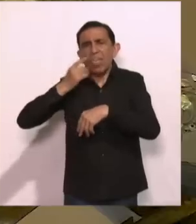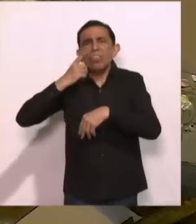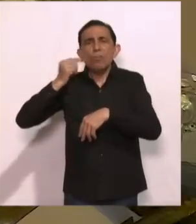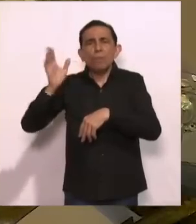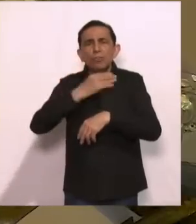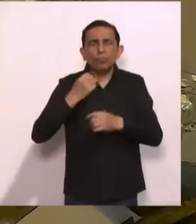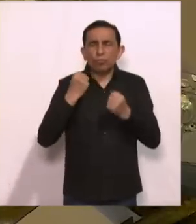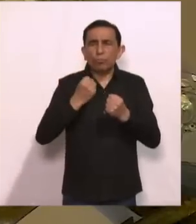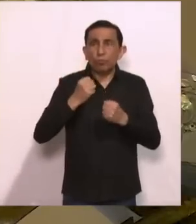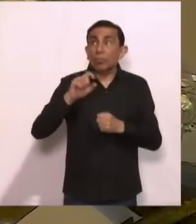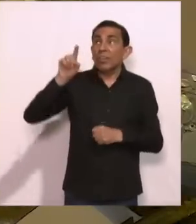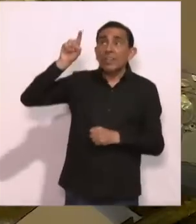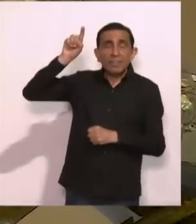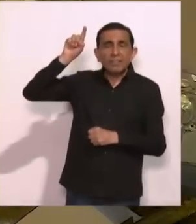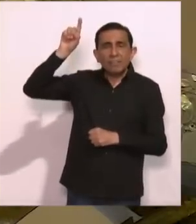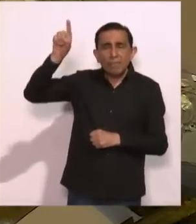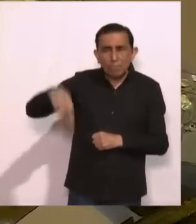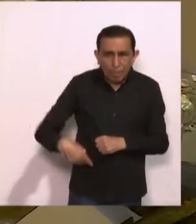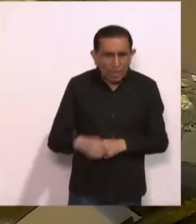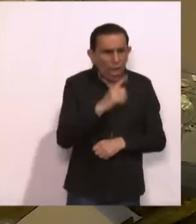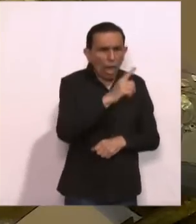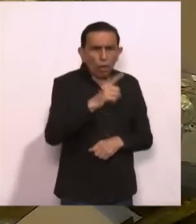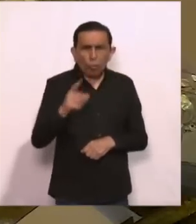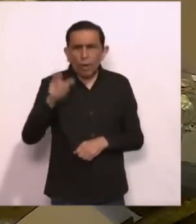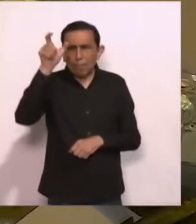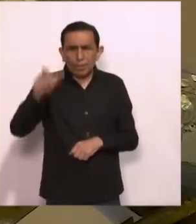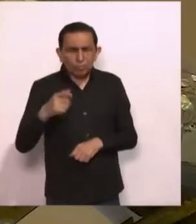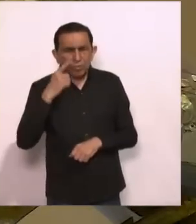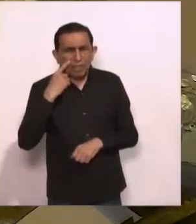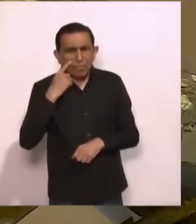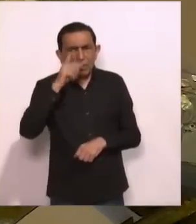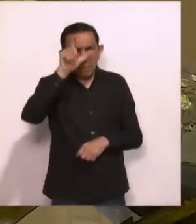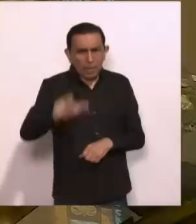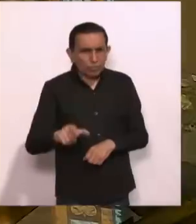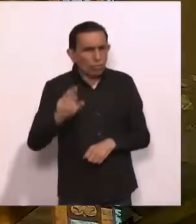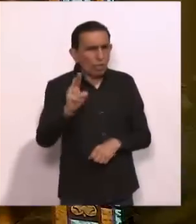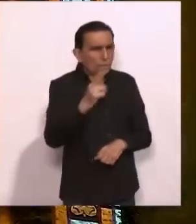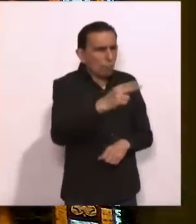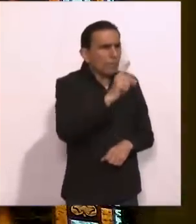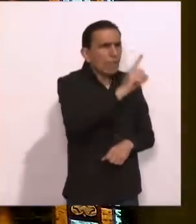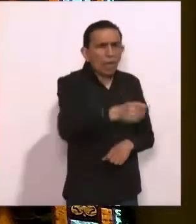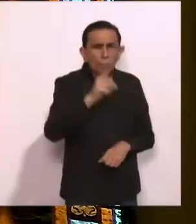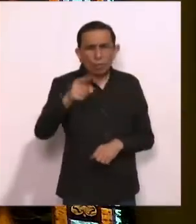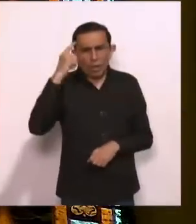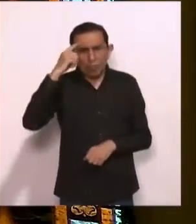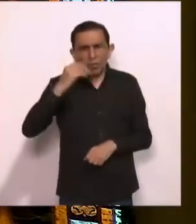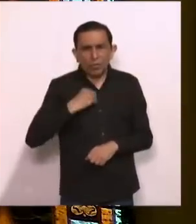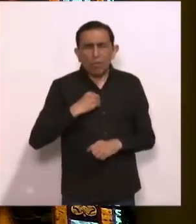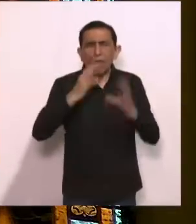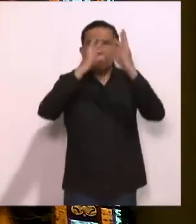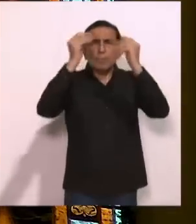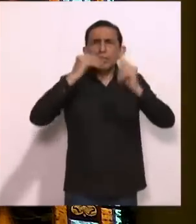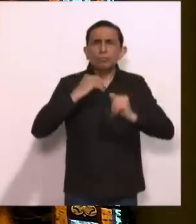Dios, Padre Todopoderoso, desde allí a venir a juzgar a vivos y a muertos. Creo en el